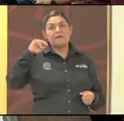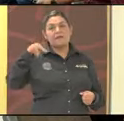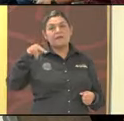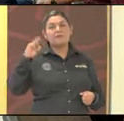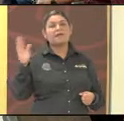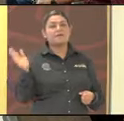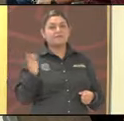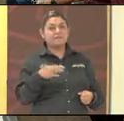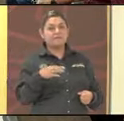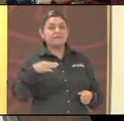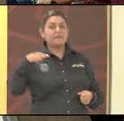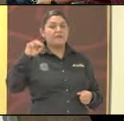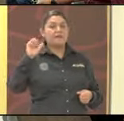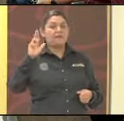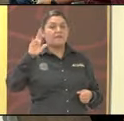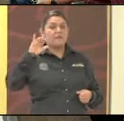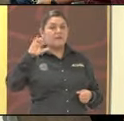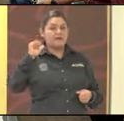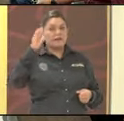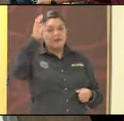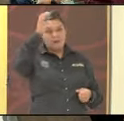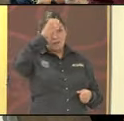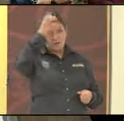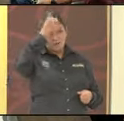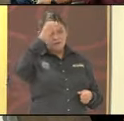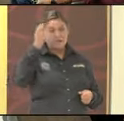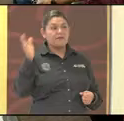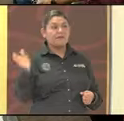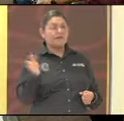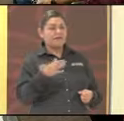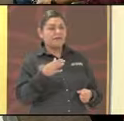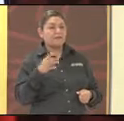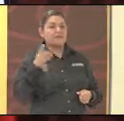Gallegos Vázquez, directora de Cultura, Carlos Alberto Arriaga,